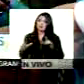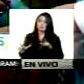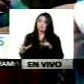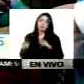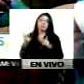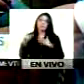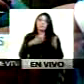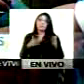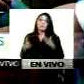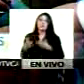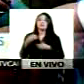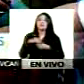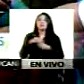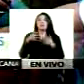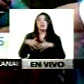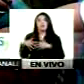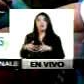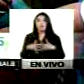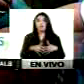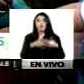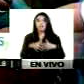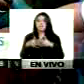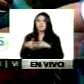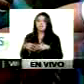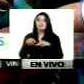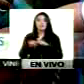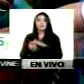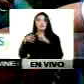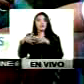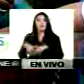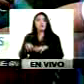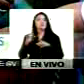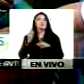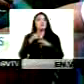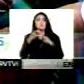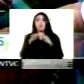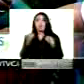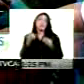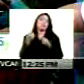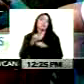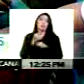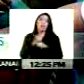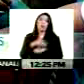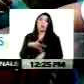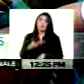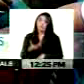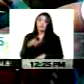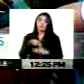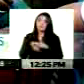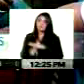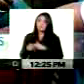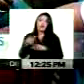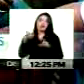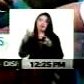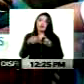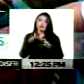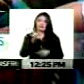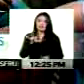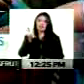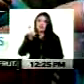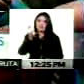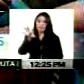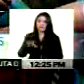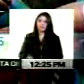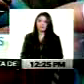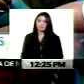se están dando, de hecho, jornadas a lo interno de las empresas, en los portones de las fábricas, para que todos los trabajadores y las trabajadoras puedan tener acceso al carnet